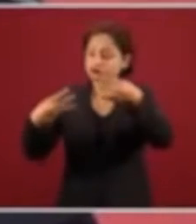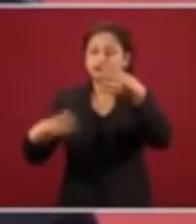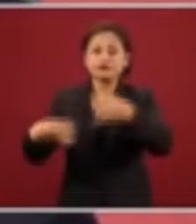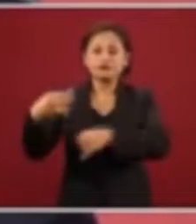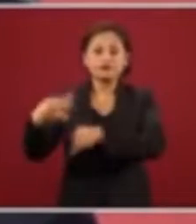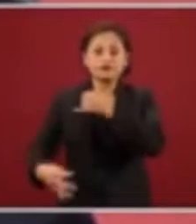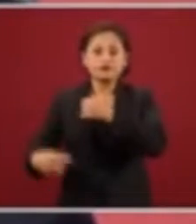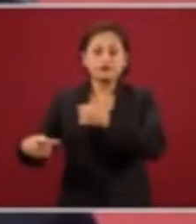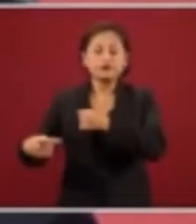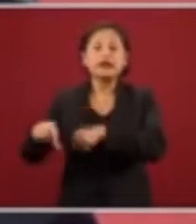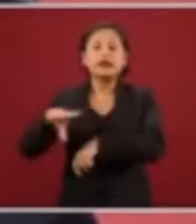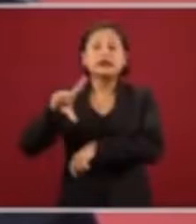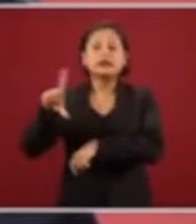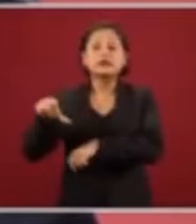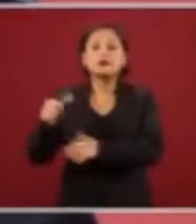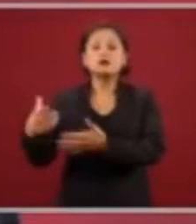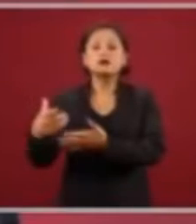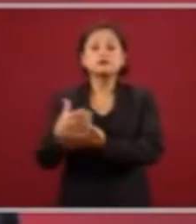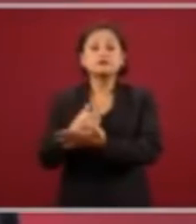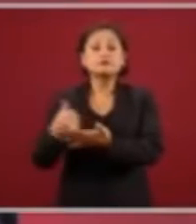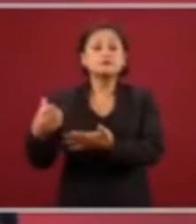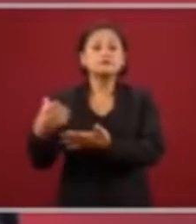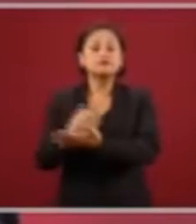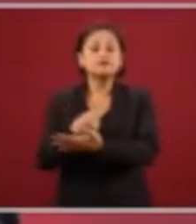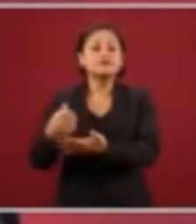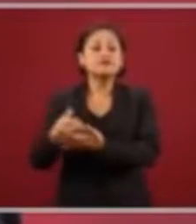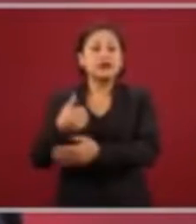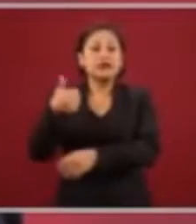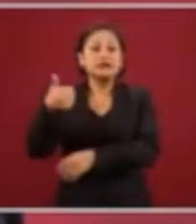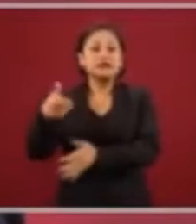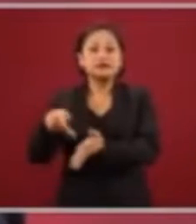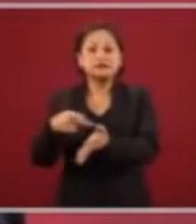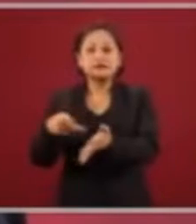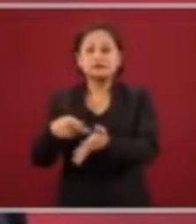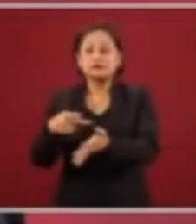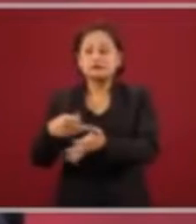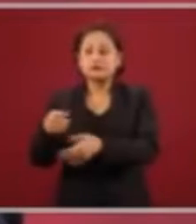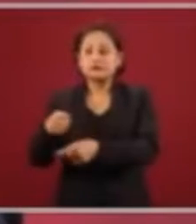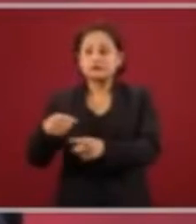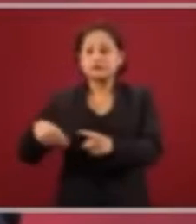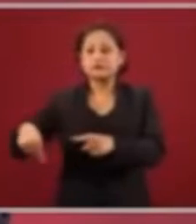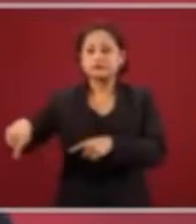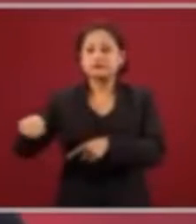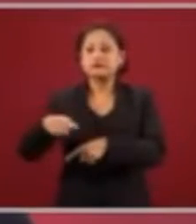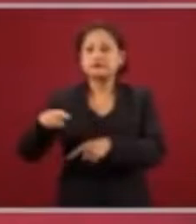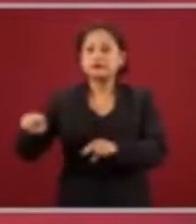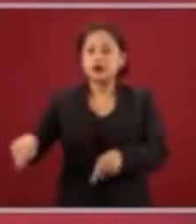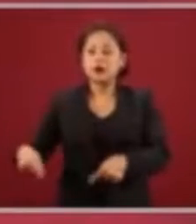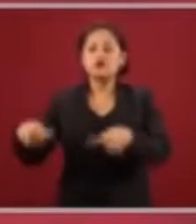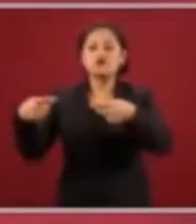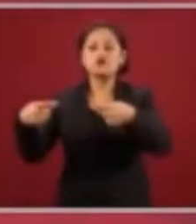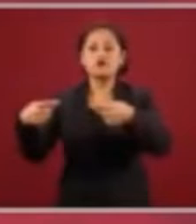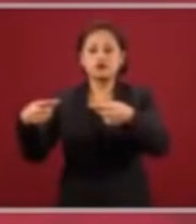llevó la serie a 6 juegos, a empate, y ayer